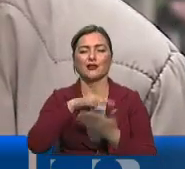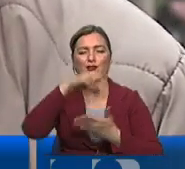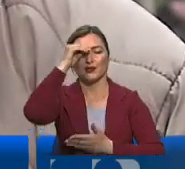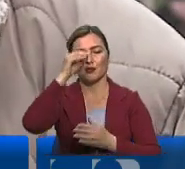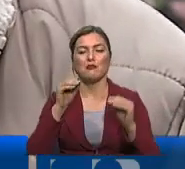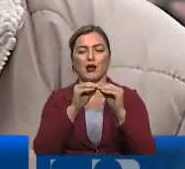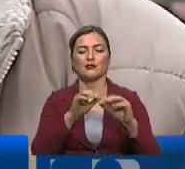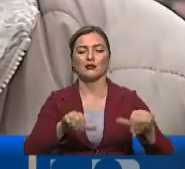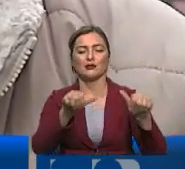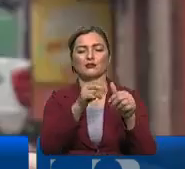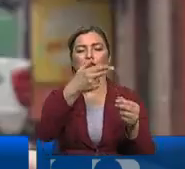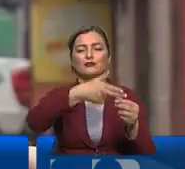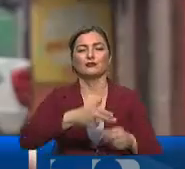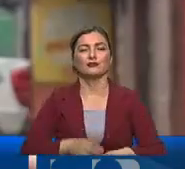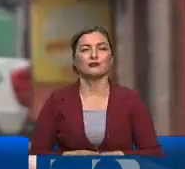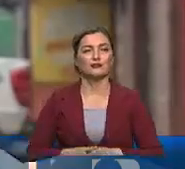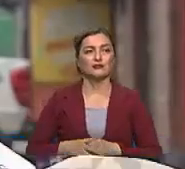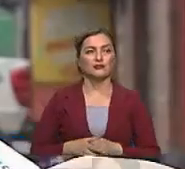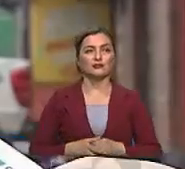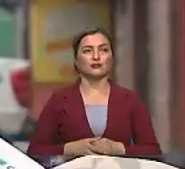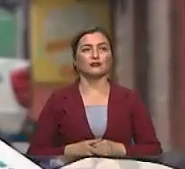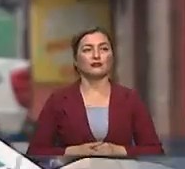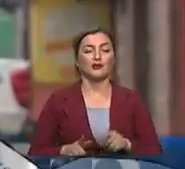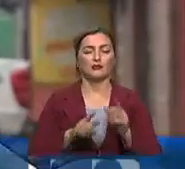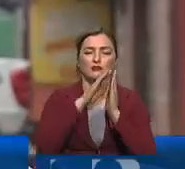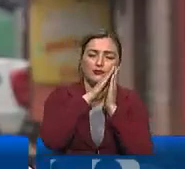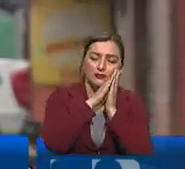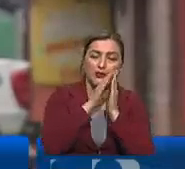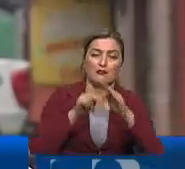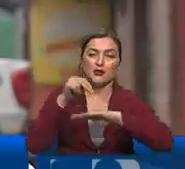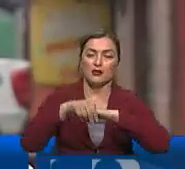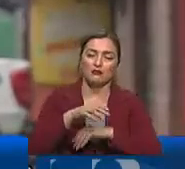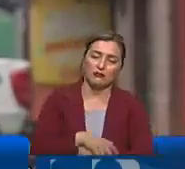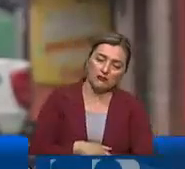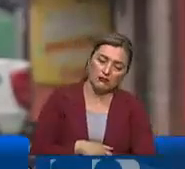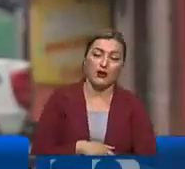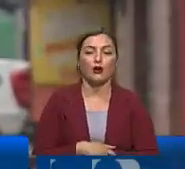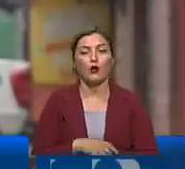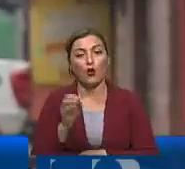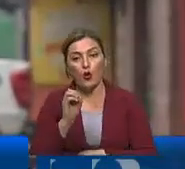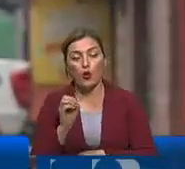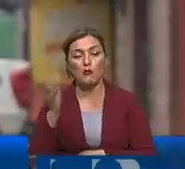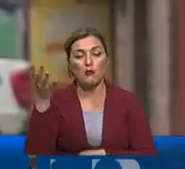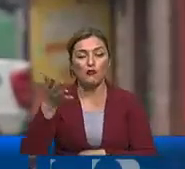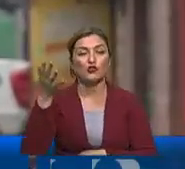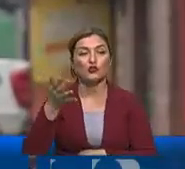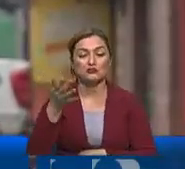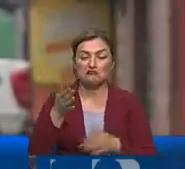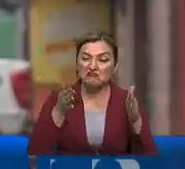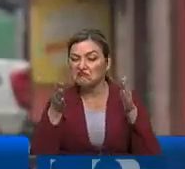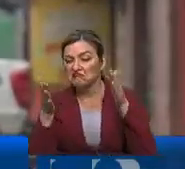muchísimo el volver a las aulas presencial. Pero para ellos que se duermen, porque yo he visto a mi nieta cuando se duerme, o veo que la maestra no está al